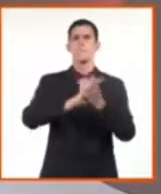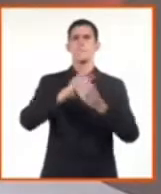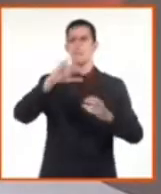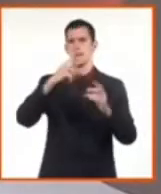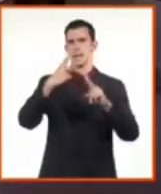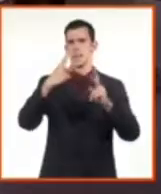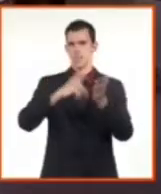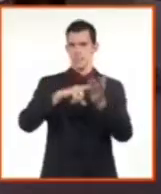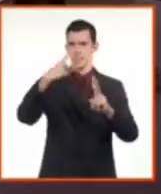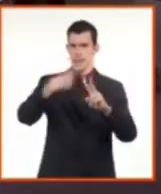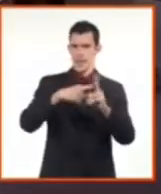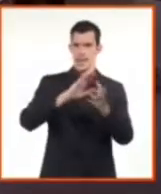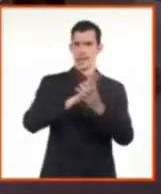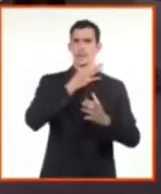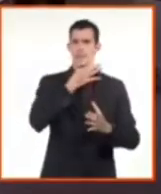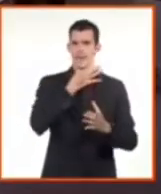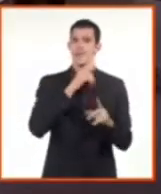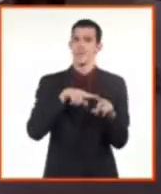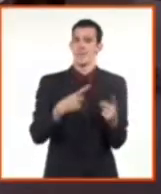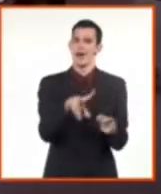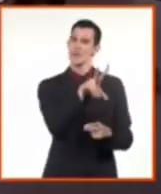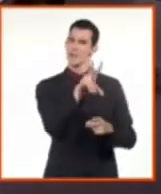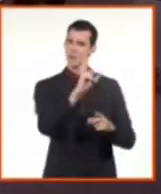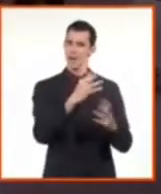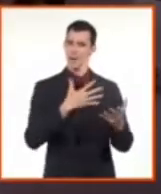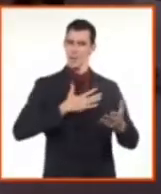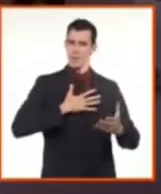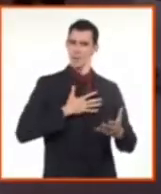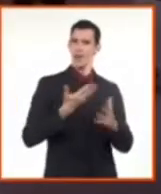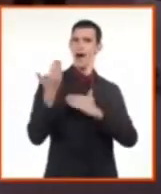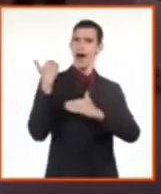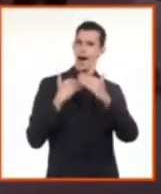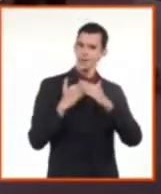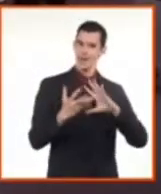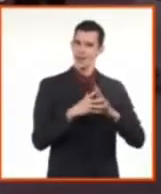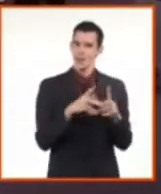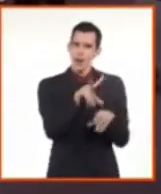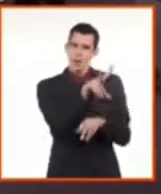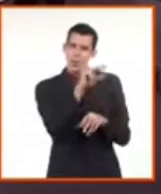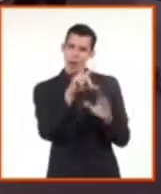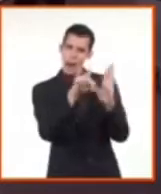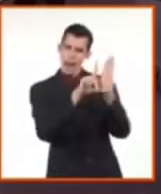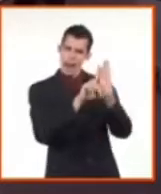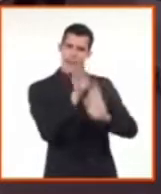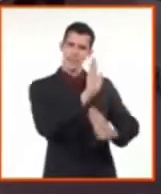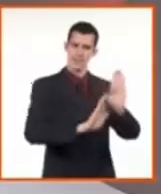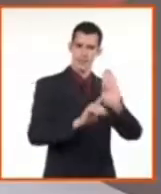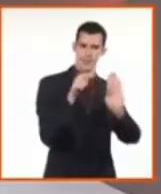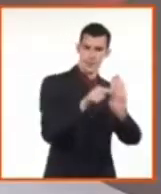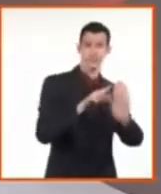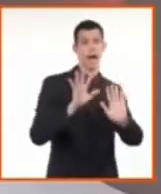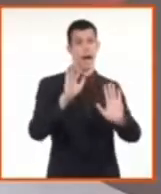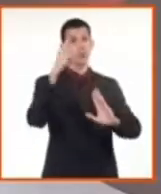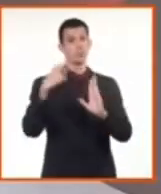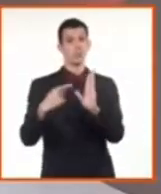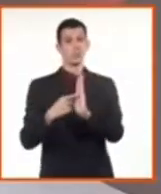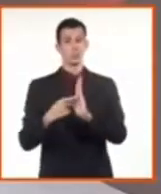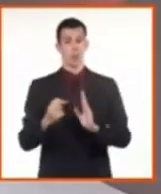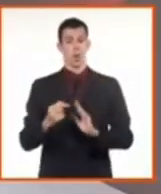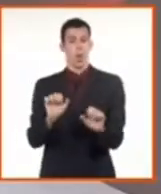exterior de cuarenta y tantas de comercio exterior estatales creadas se ha cargado estas metas también estatales que además se han